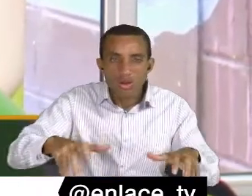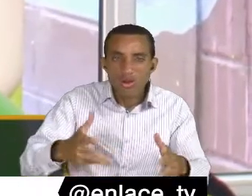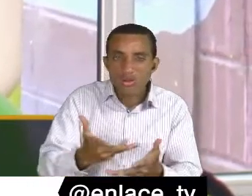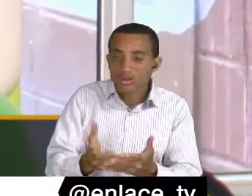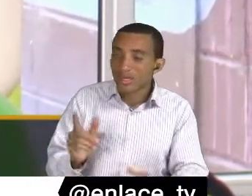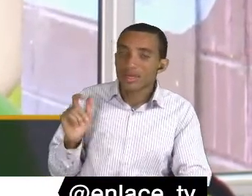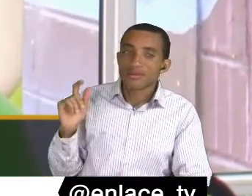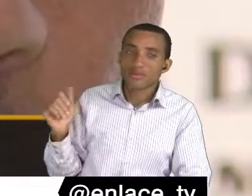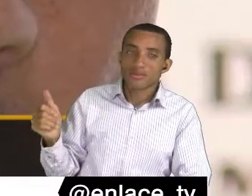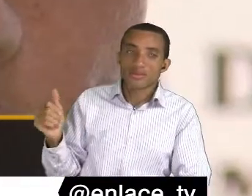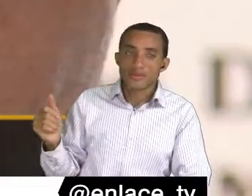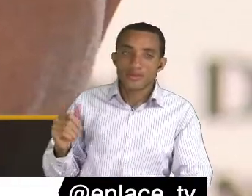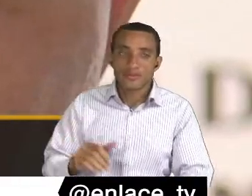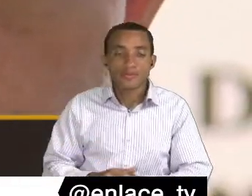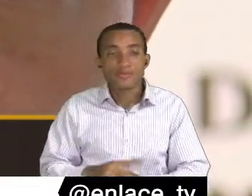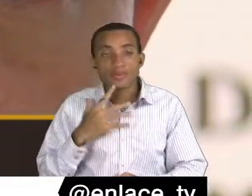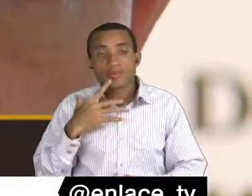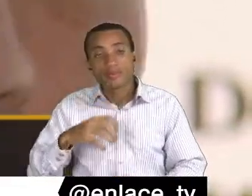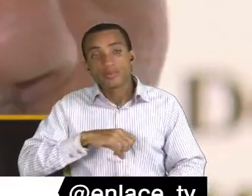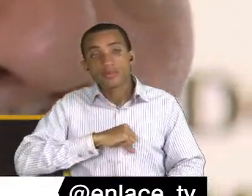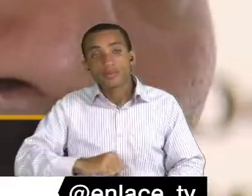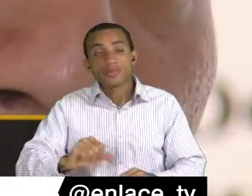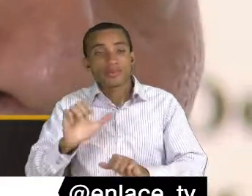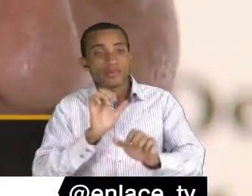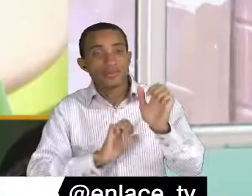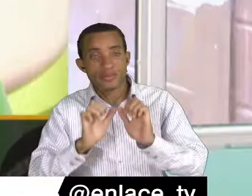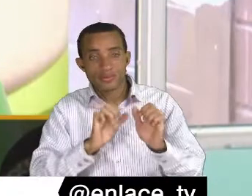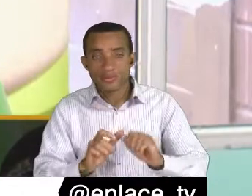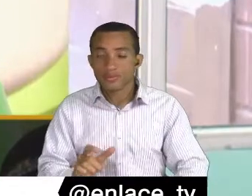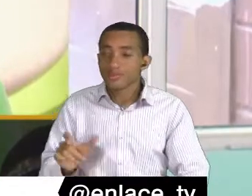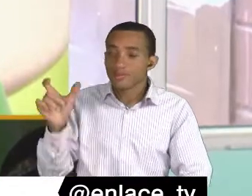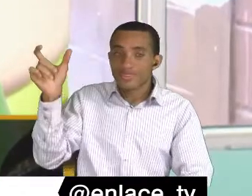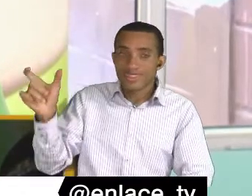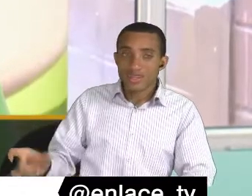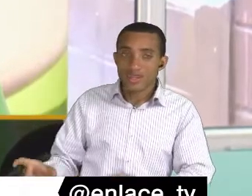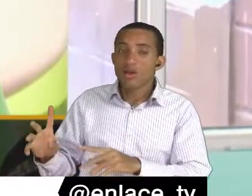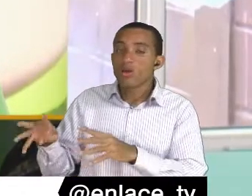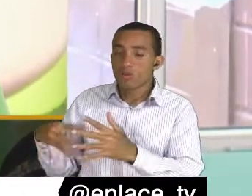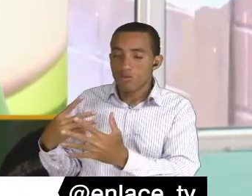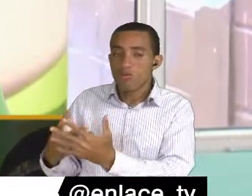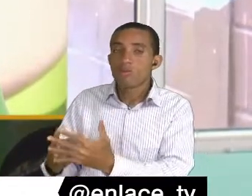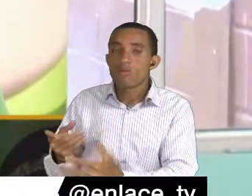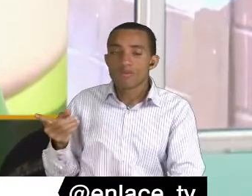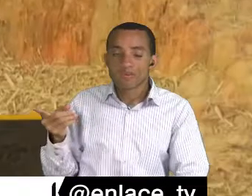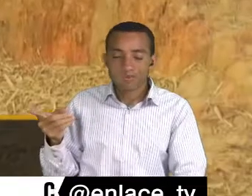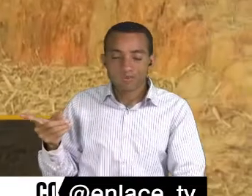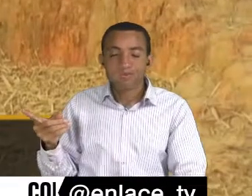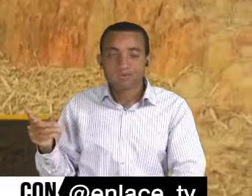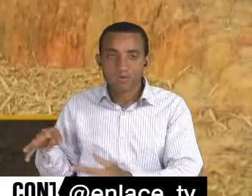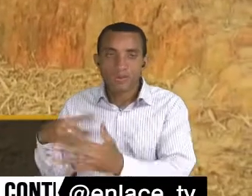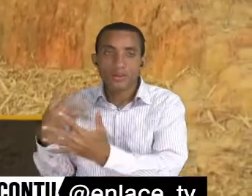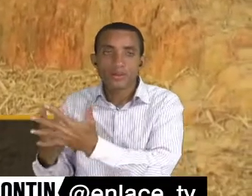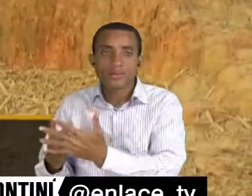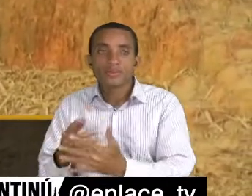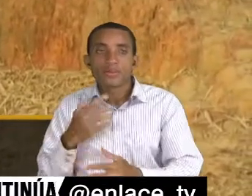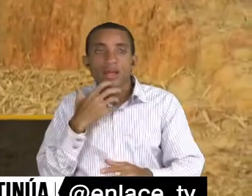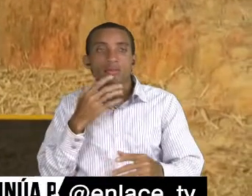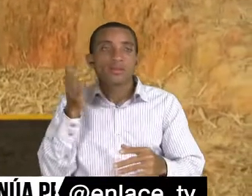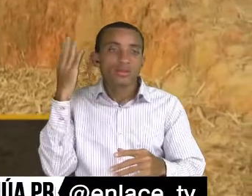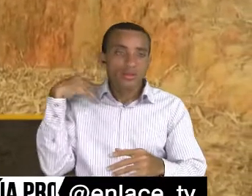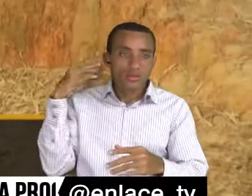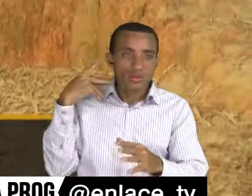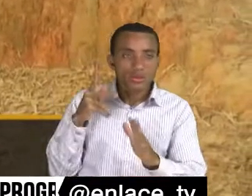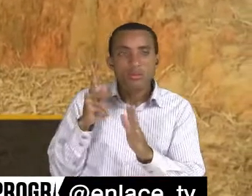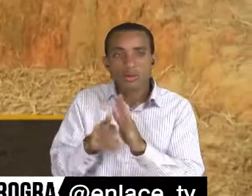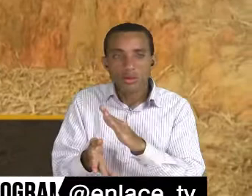El defensor de derechos humanos asegura que alias Dani, presunto delincuente que está en la cárcel, sería el autor intelectual de los hechos de sangre registrados las